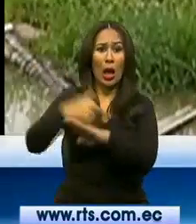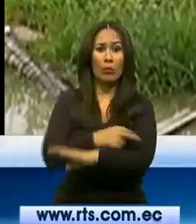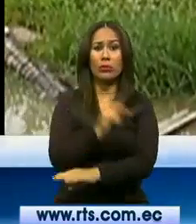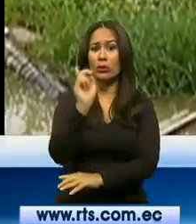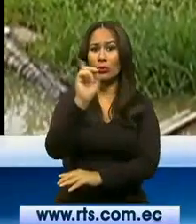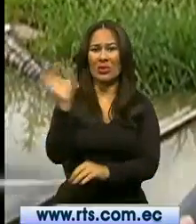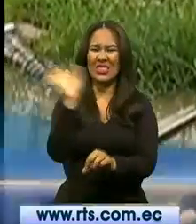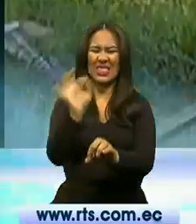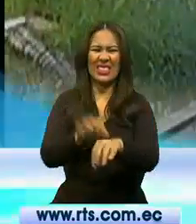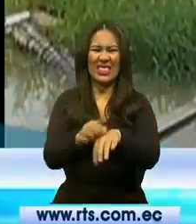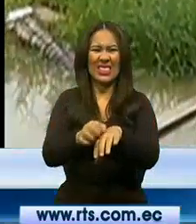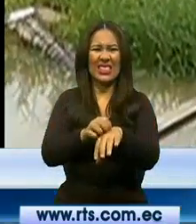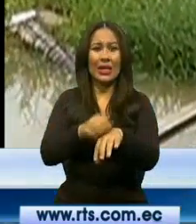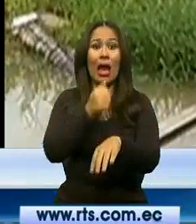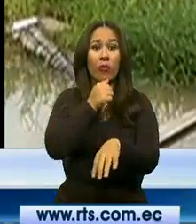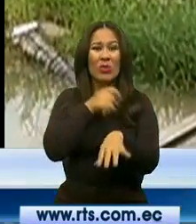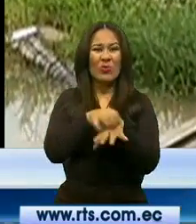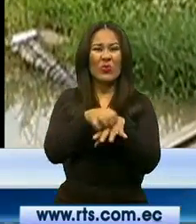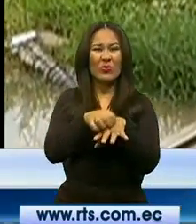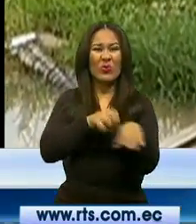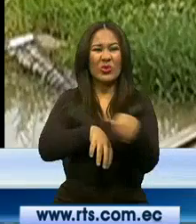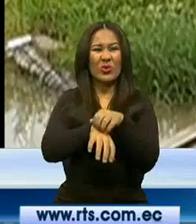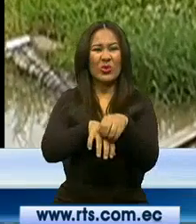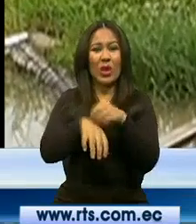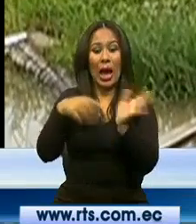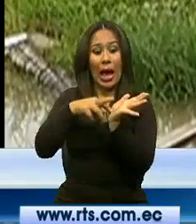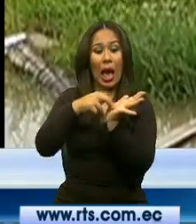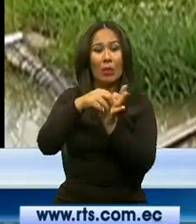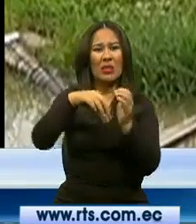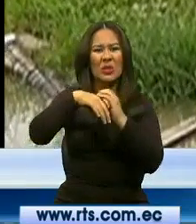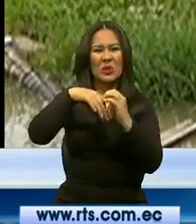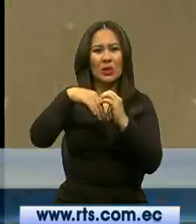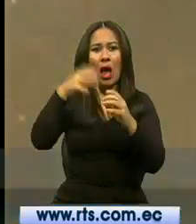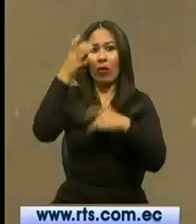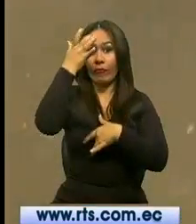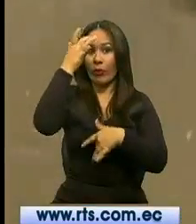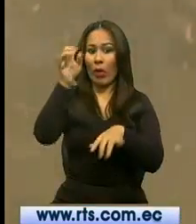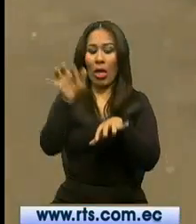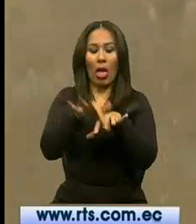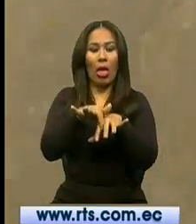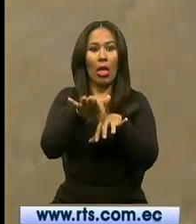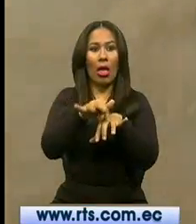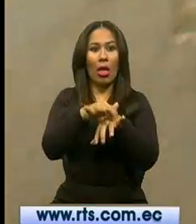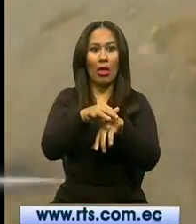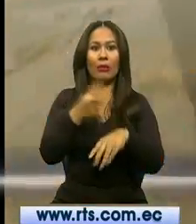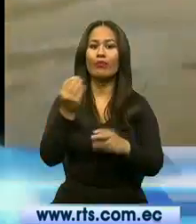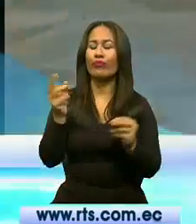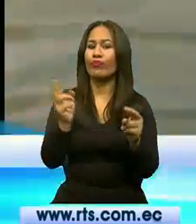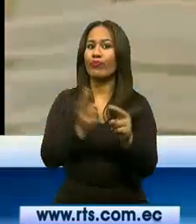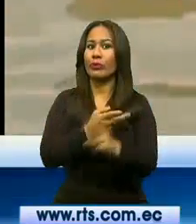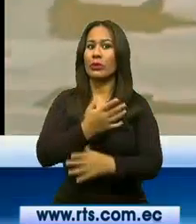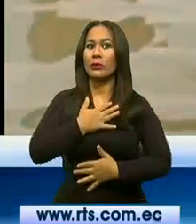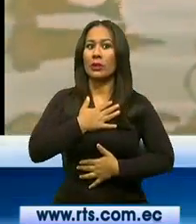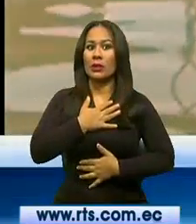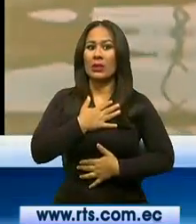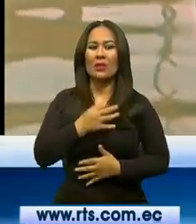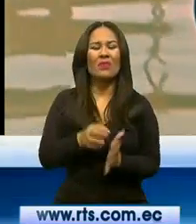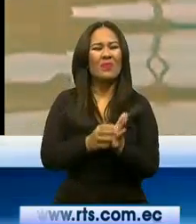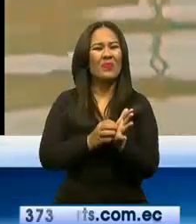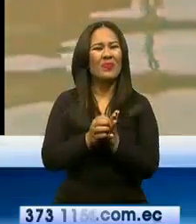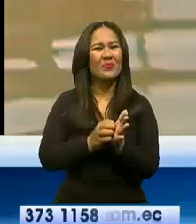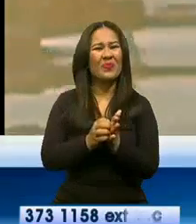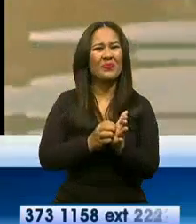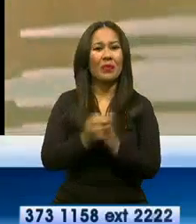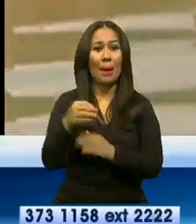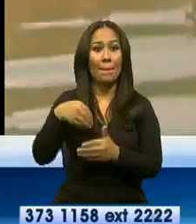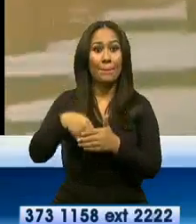Esos bichitos que andan en el agua, esos hacen picar en el pie y eso cae enfermedades. Hasta a mí sí, porque me pican los pies, porque en toda la bajada del